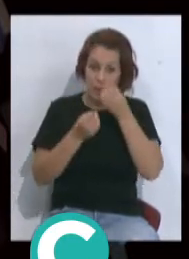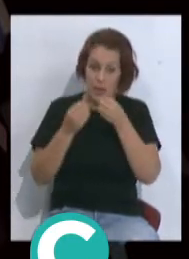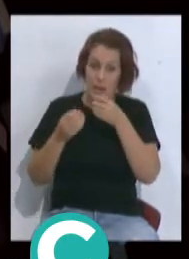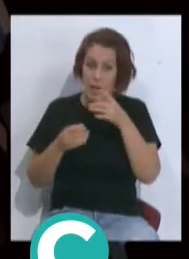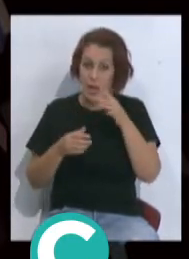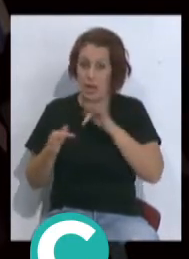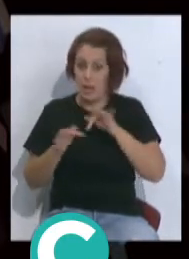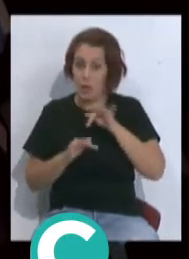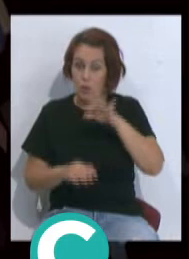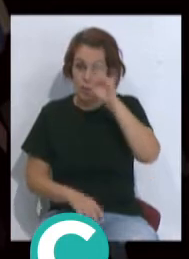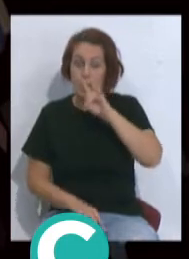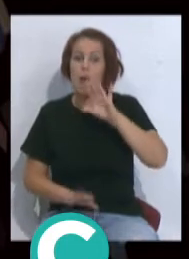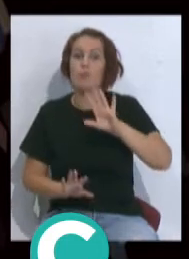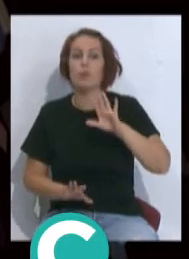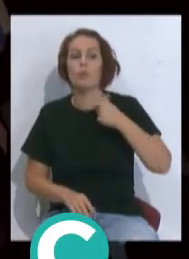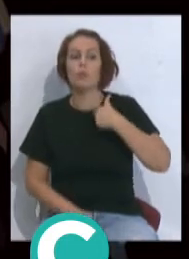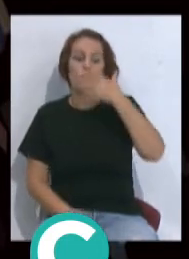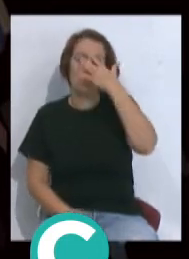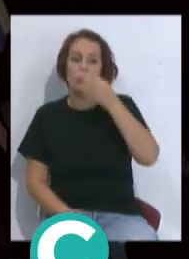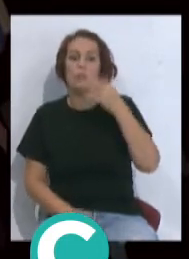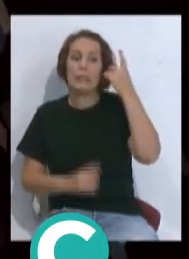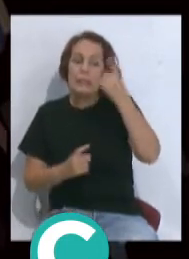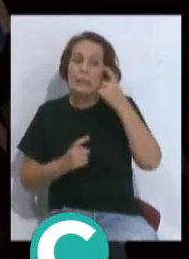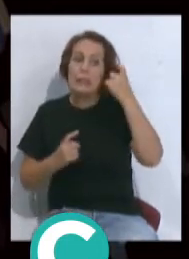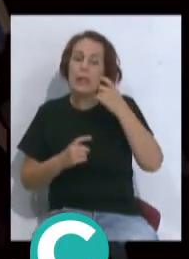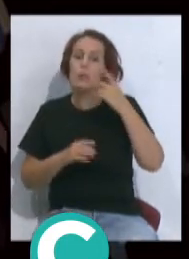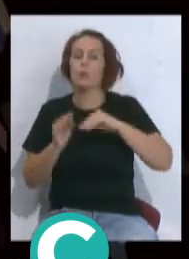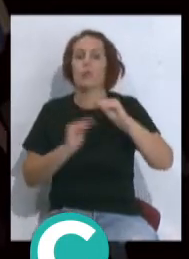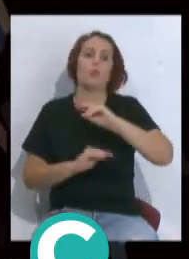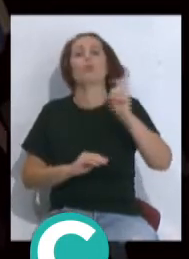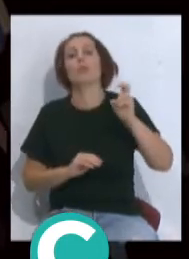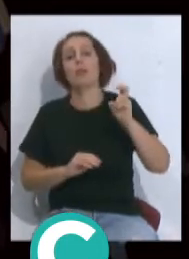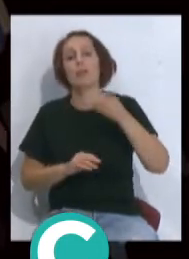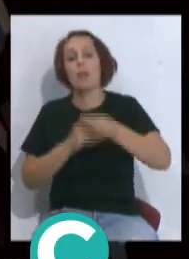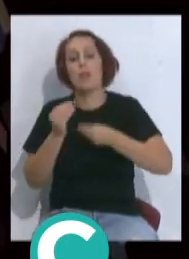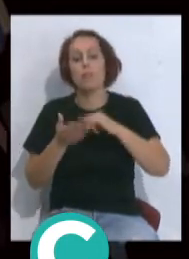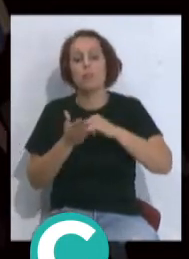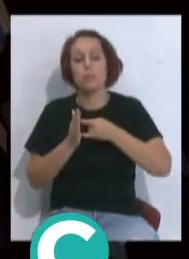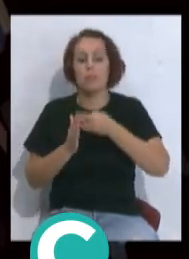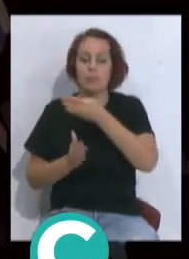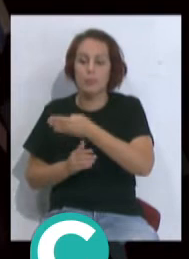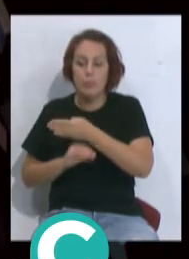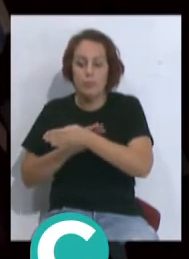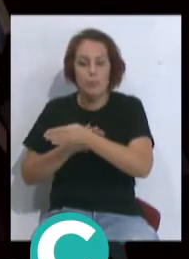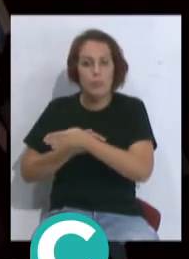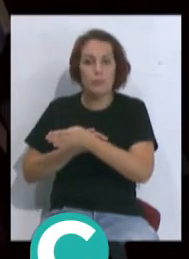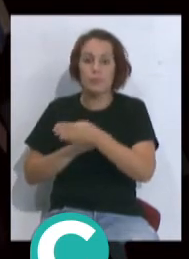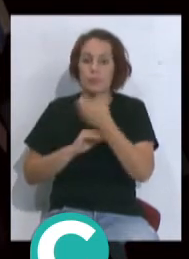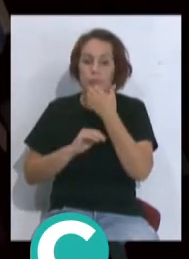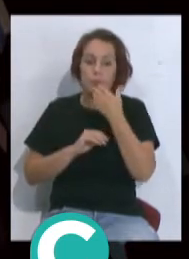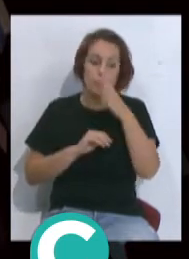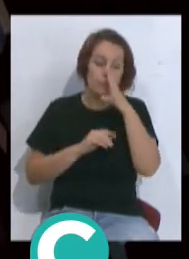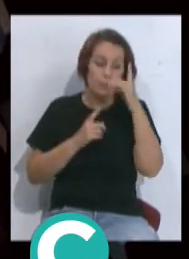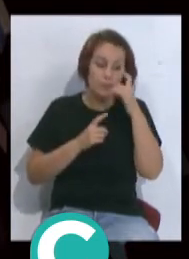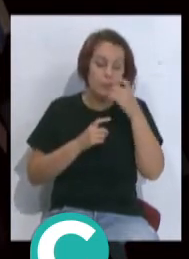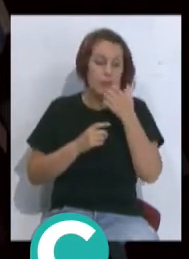Teatro Falla. Pero creo que se podría haber... intentar buscar otra solución, hacer un plan B, o sea, intentarlo en febrero y si no se puede, en mayo. Porque